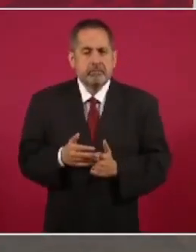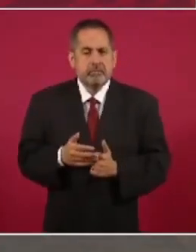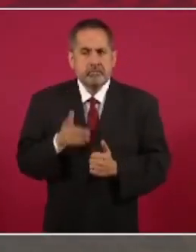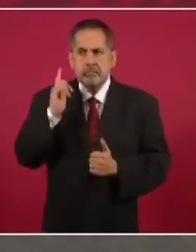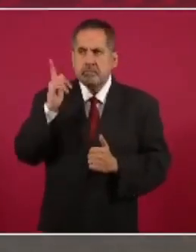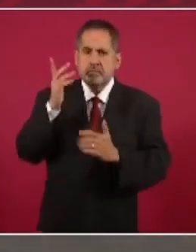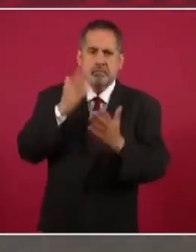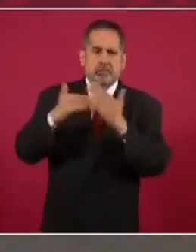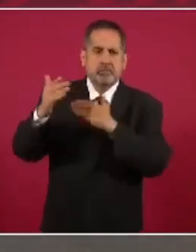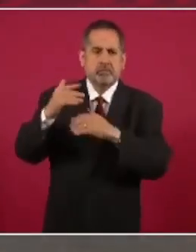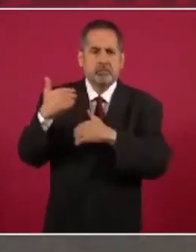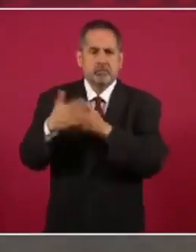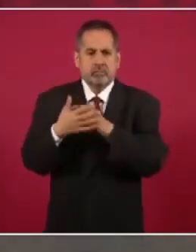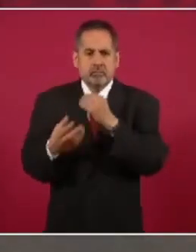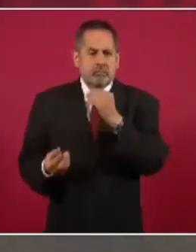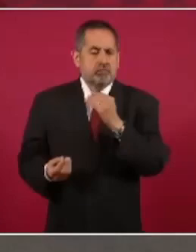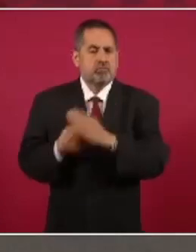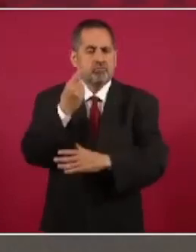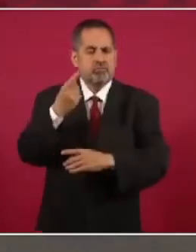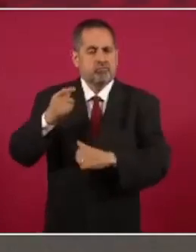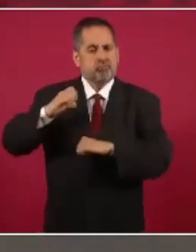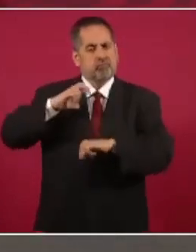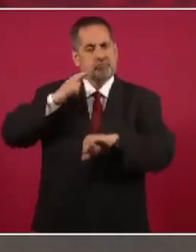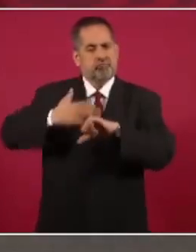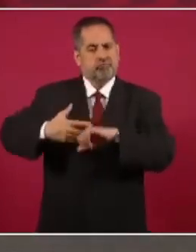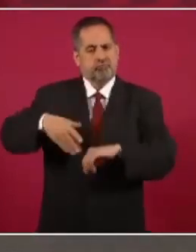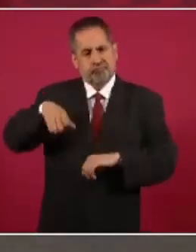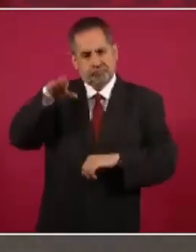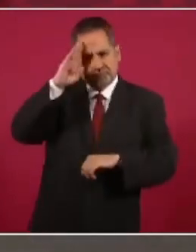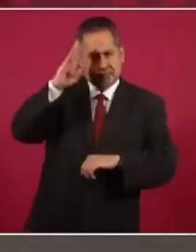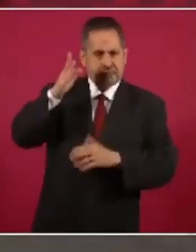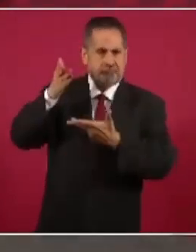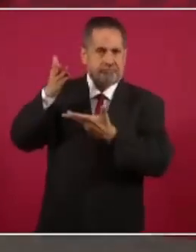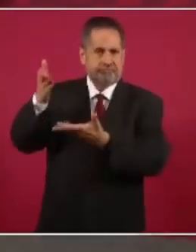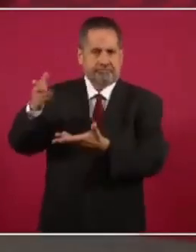éxito al nuevo jefe del Estado,